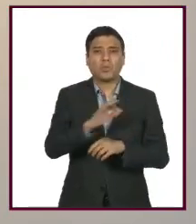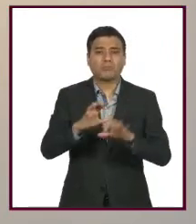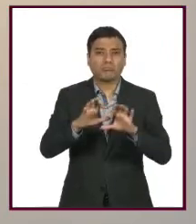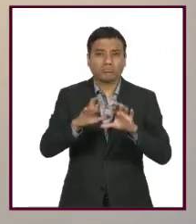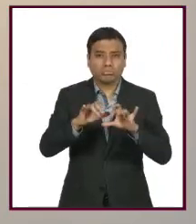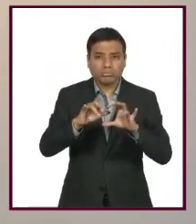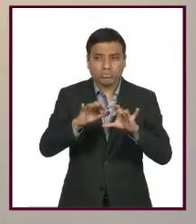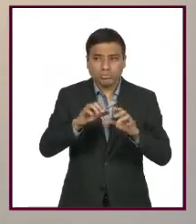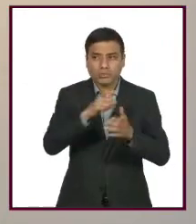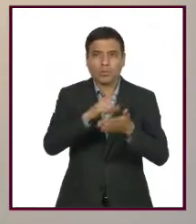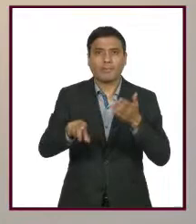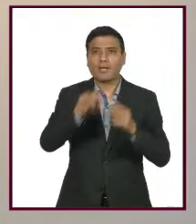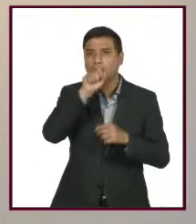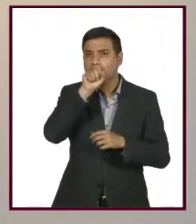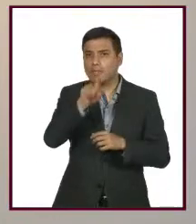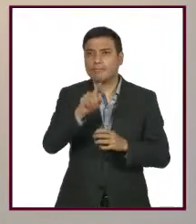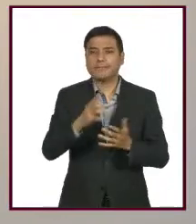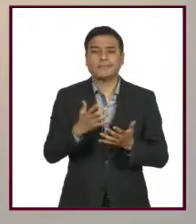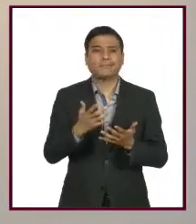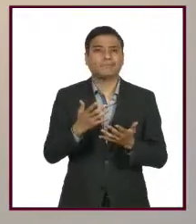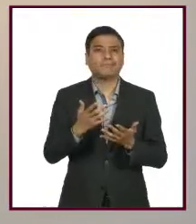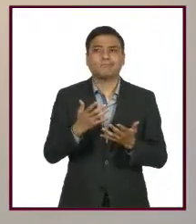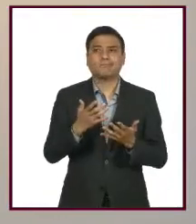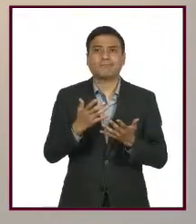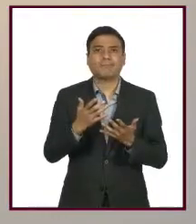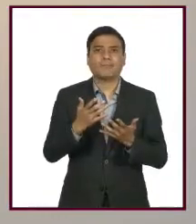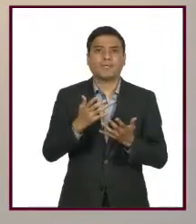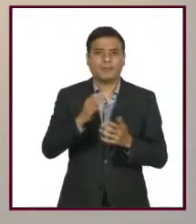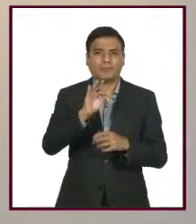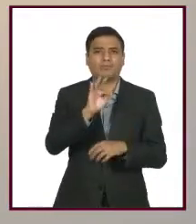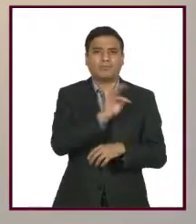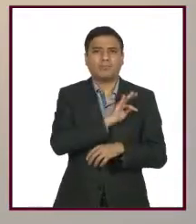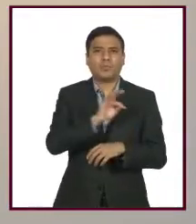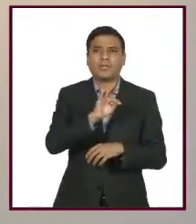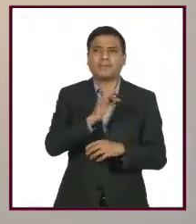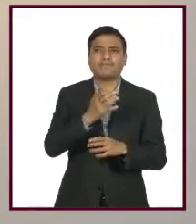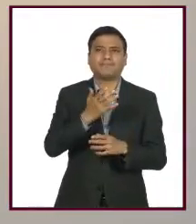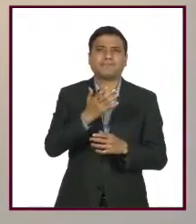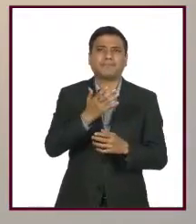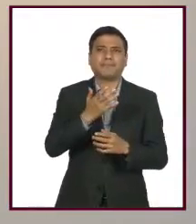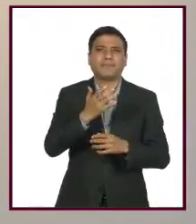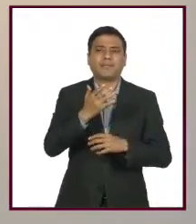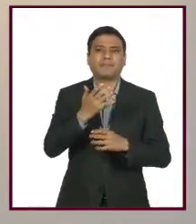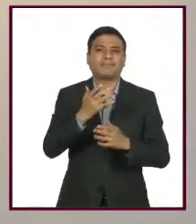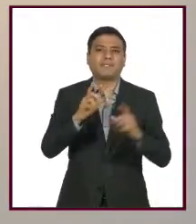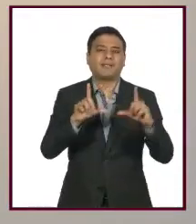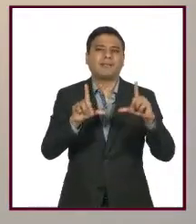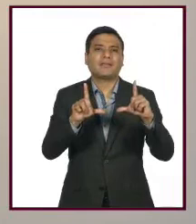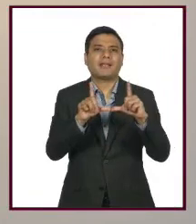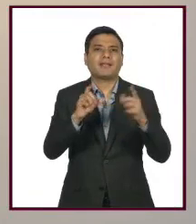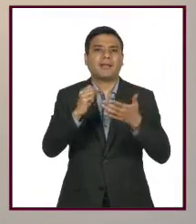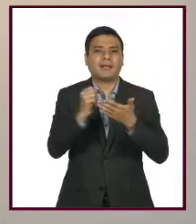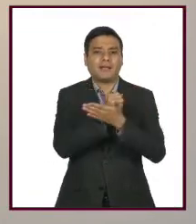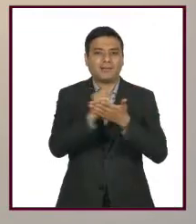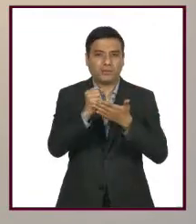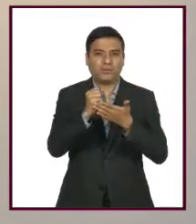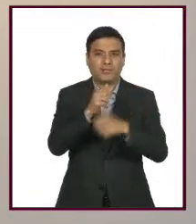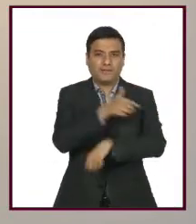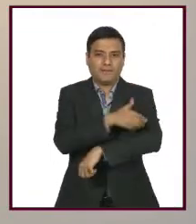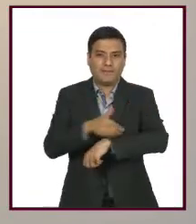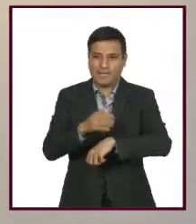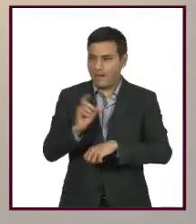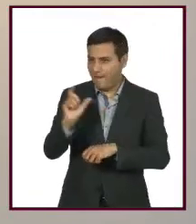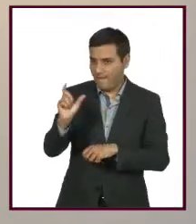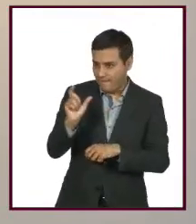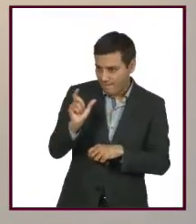dan incluso números de tarjetas de algún familiar, ¿no? Y se las llevan a casa, las consumen a veces dentro de la